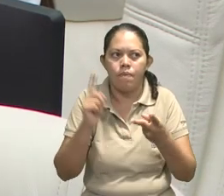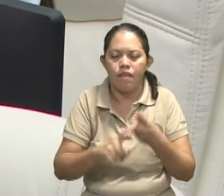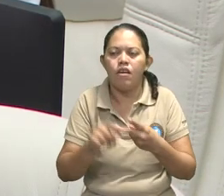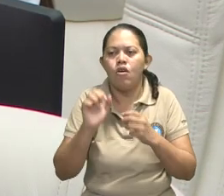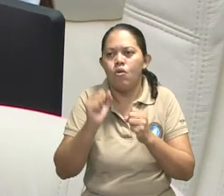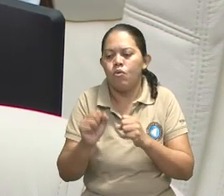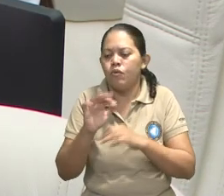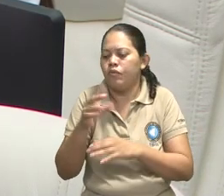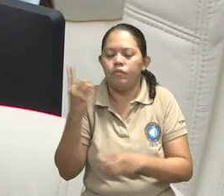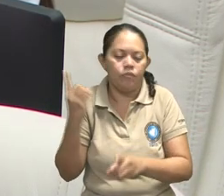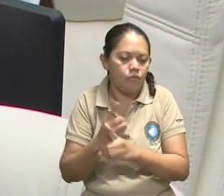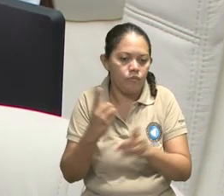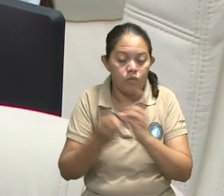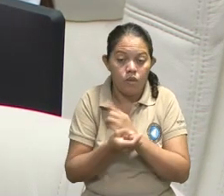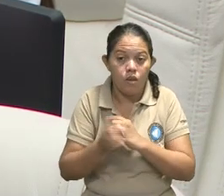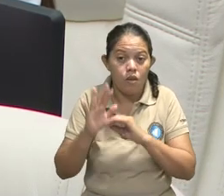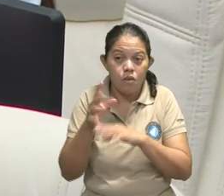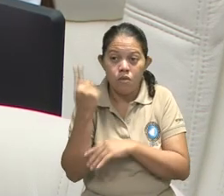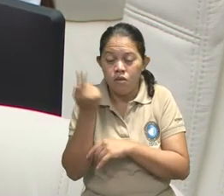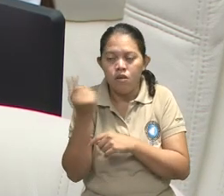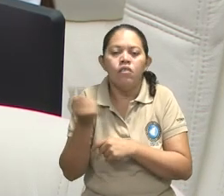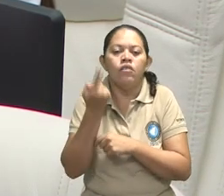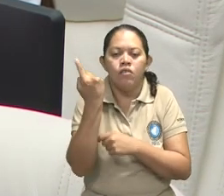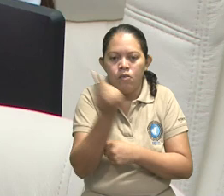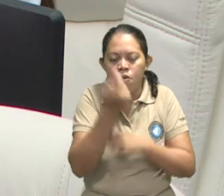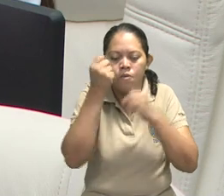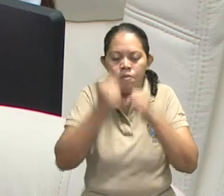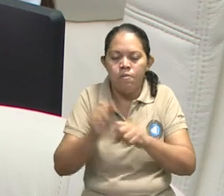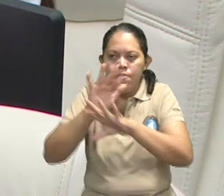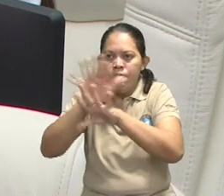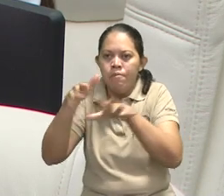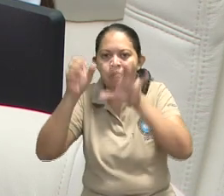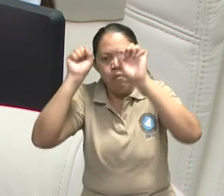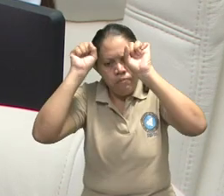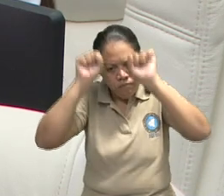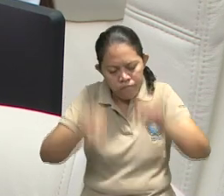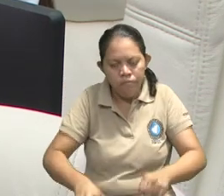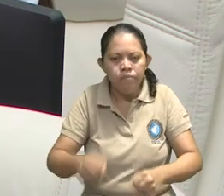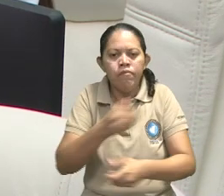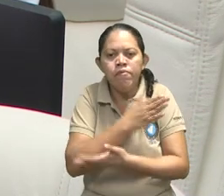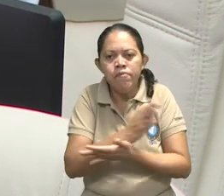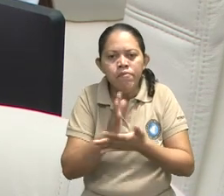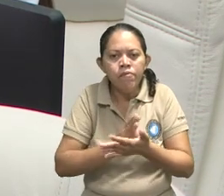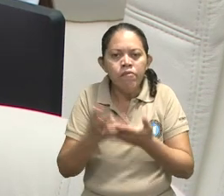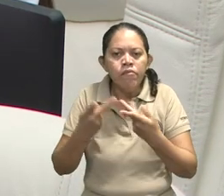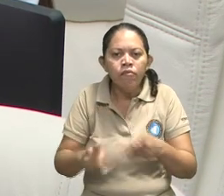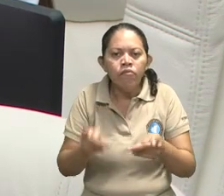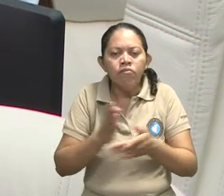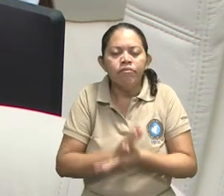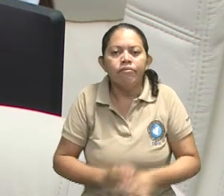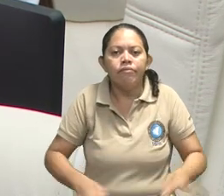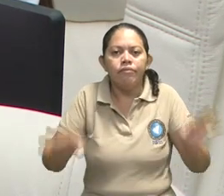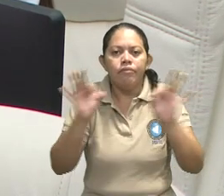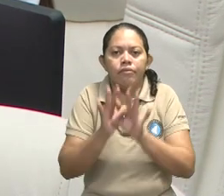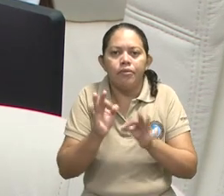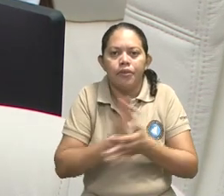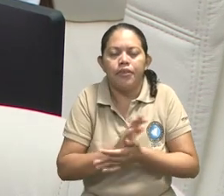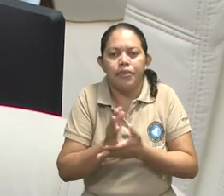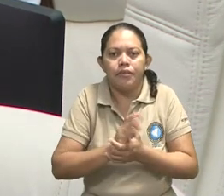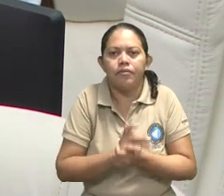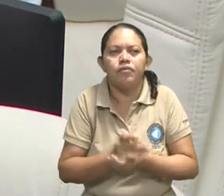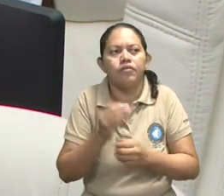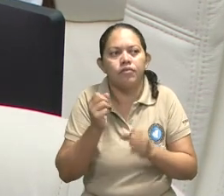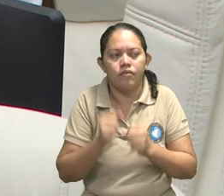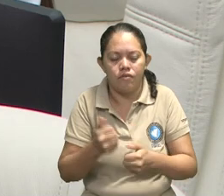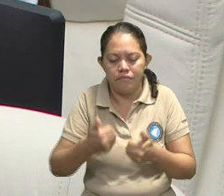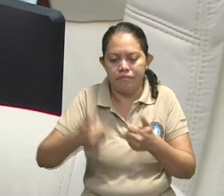que rompe las desigualdades de género y facilita que tanto hombres o mujeres puedan acceder a los cargos de director o directora general o